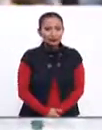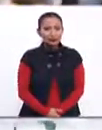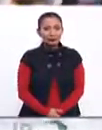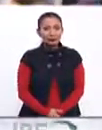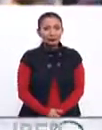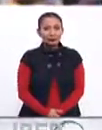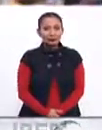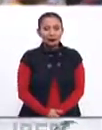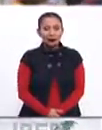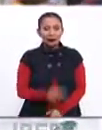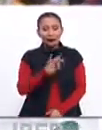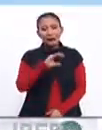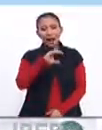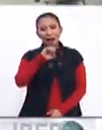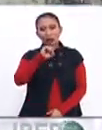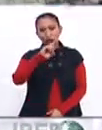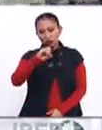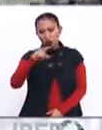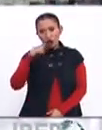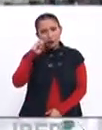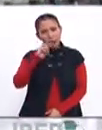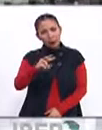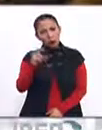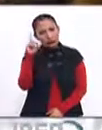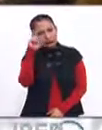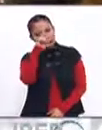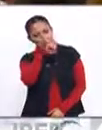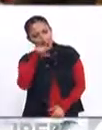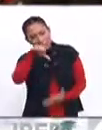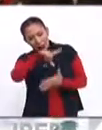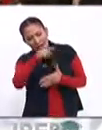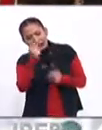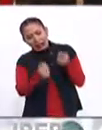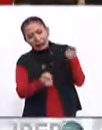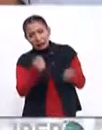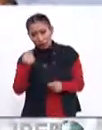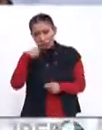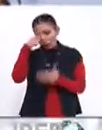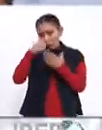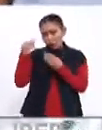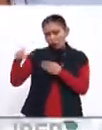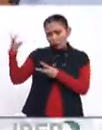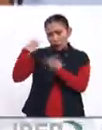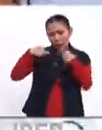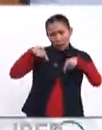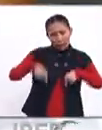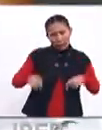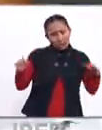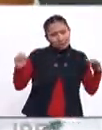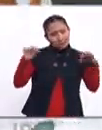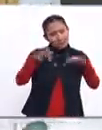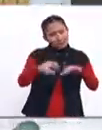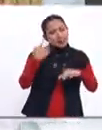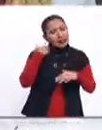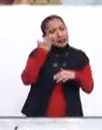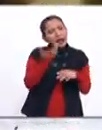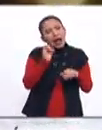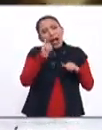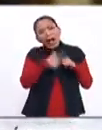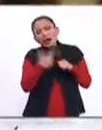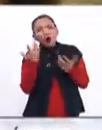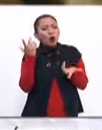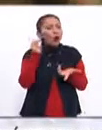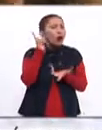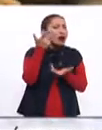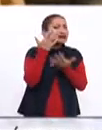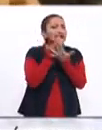Bueno, en Claxo encontramos la complejidad de América Latina, ¿no? Yo creo que muchos de los que venimos acá venimos buscando algo de